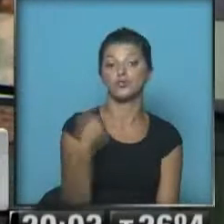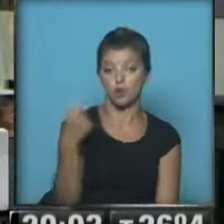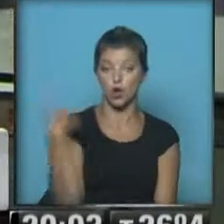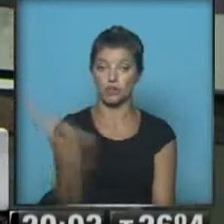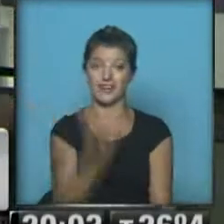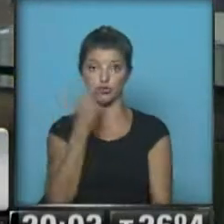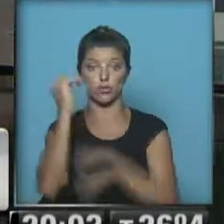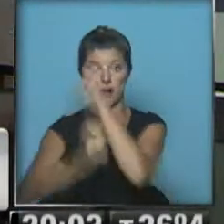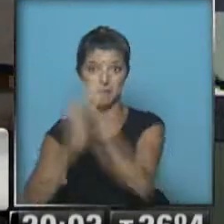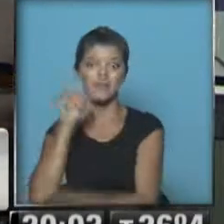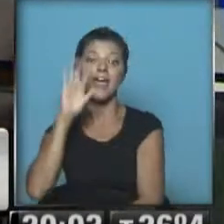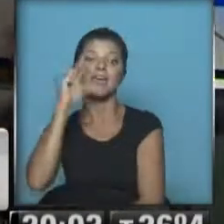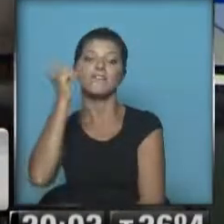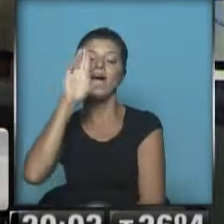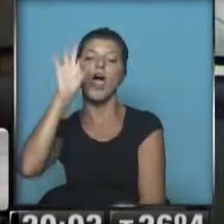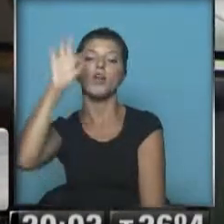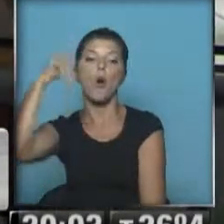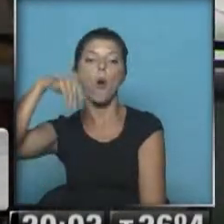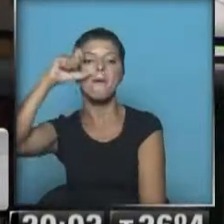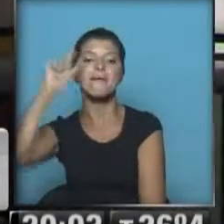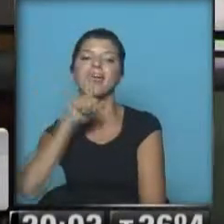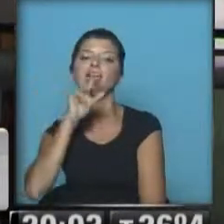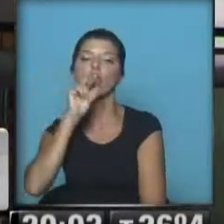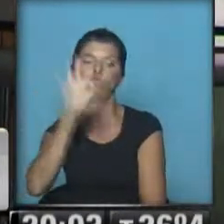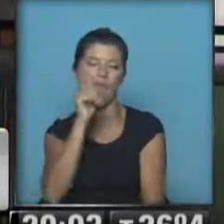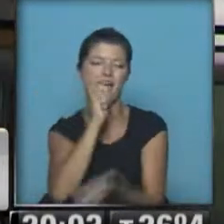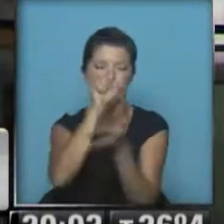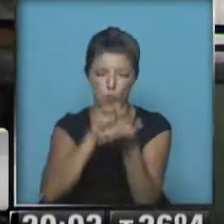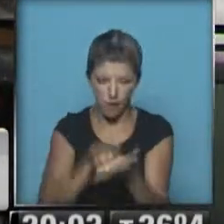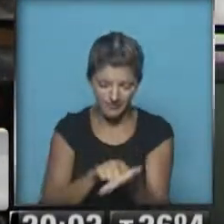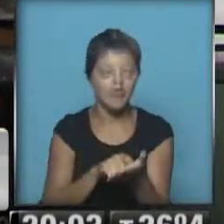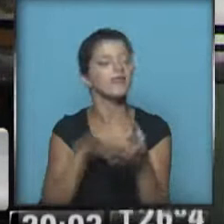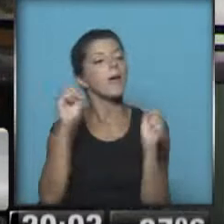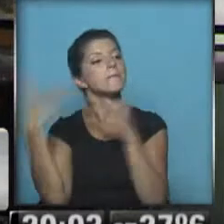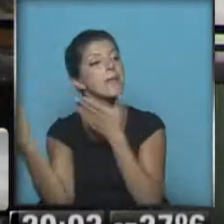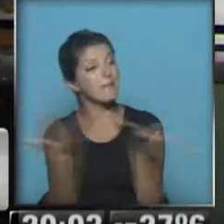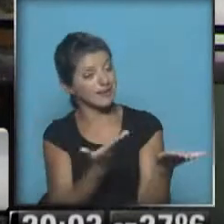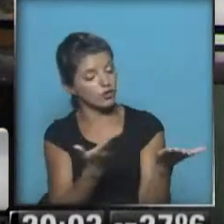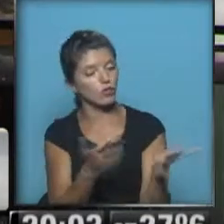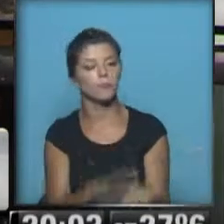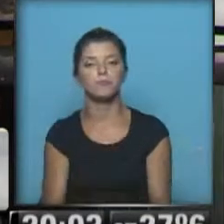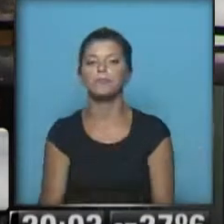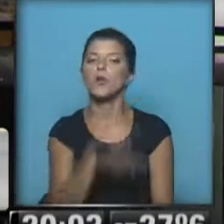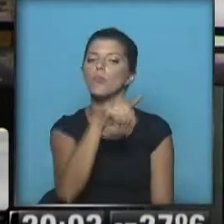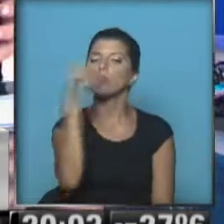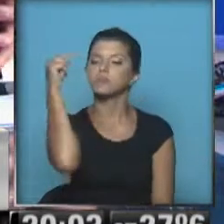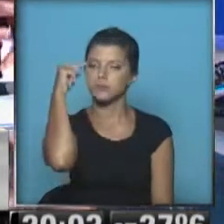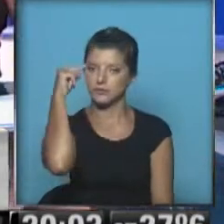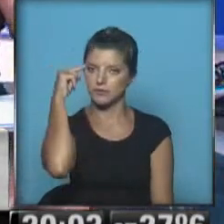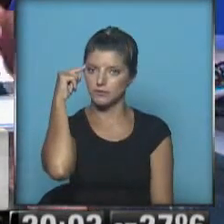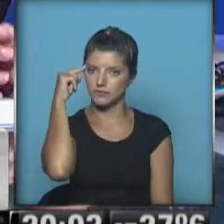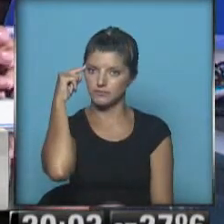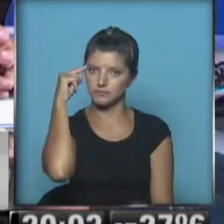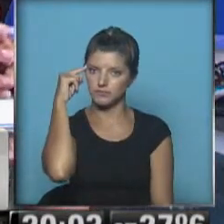empresa Ibarómetro de encuestas. Buenas noches, bienvenido, Ignacio. ¿Cuál te parece que es la consecuencia